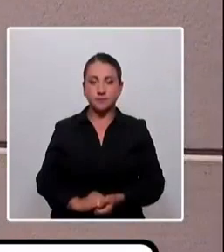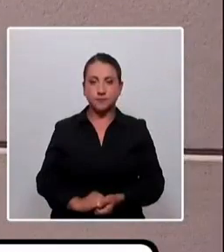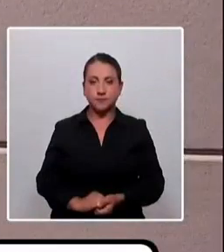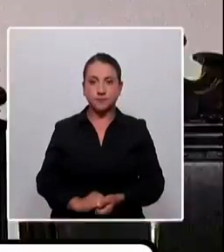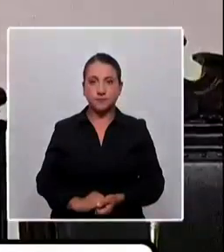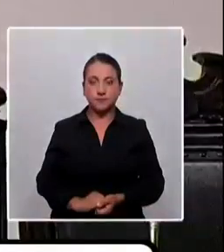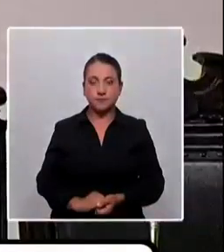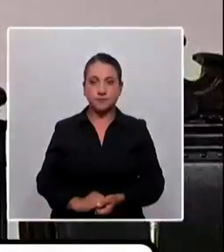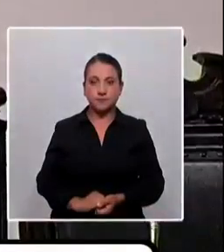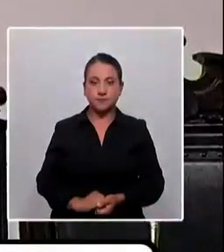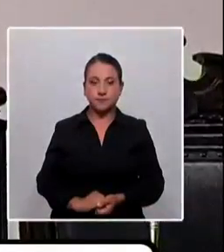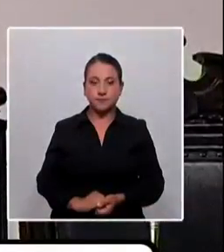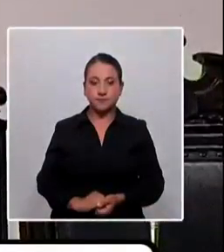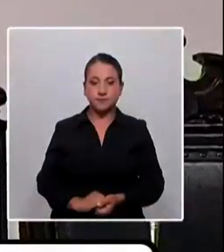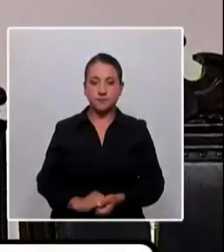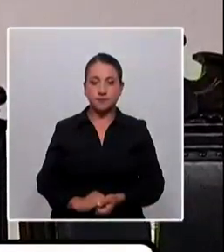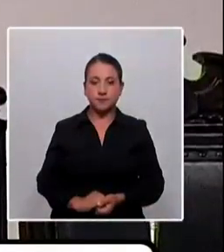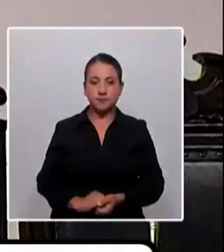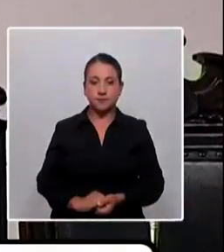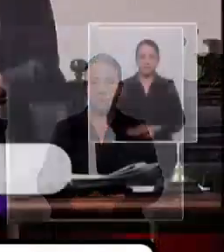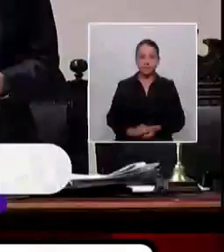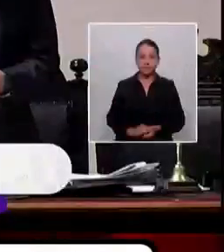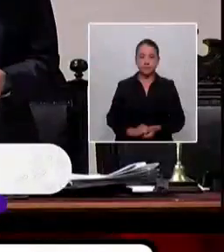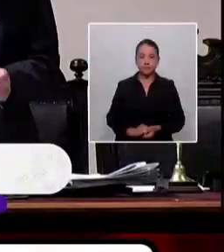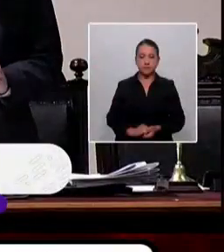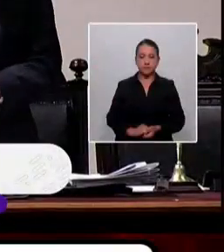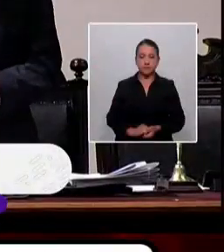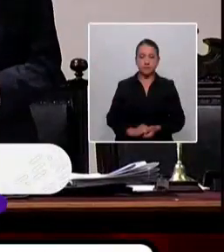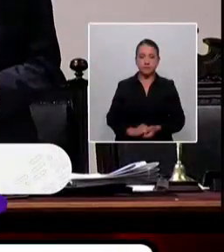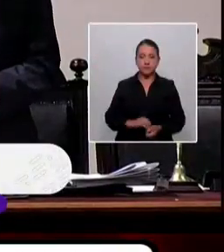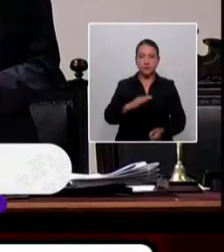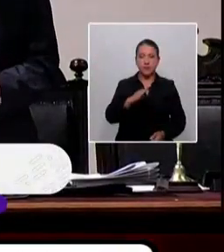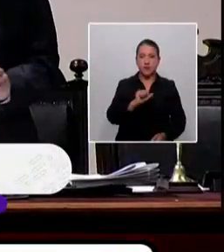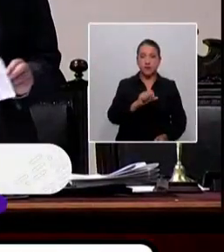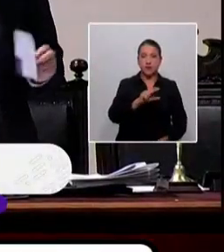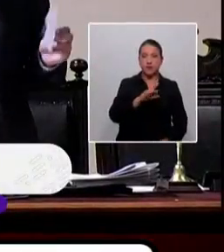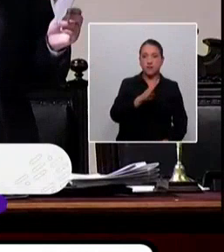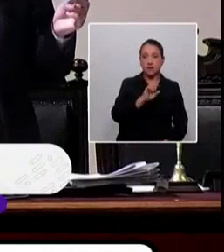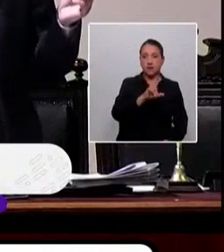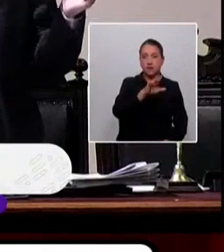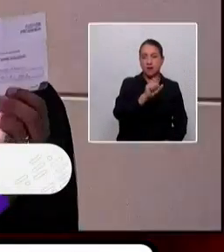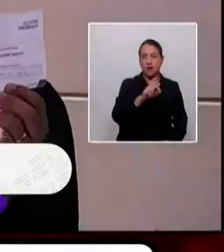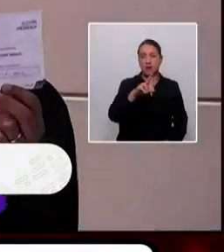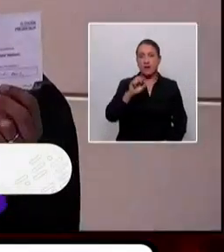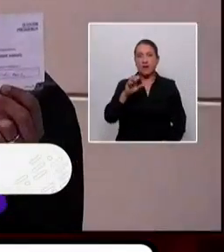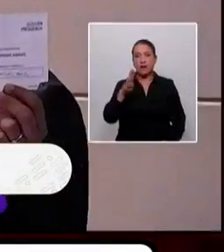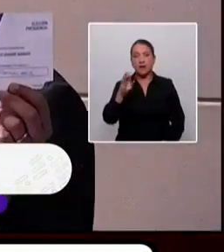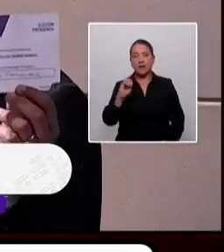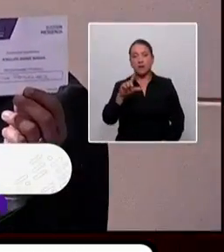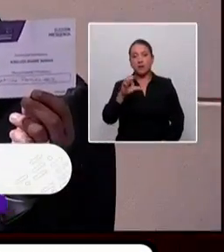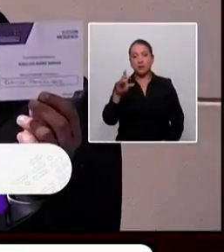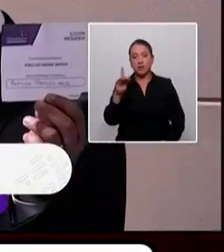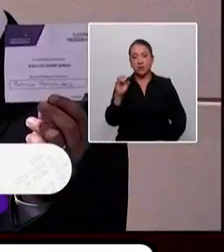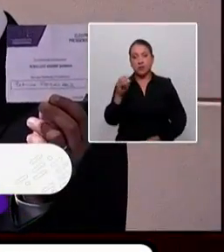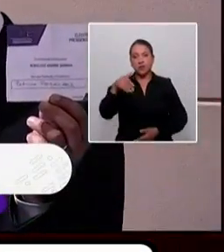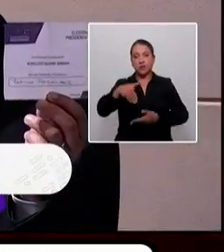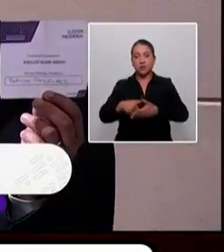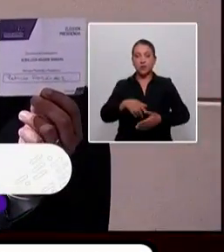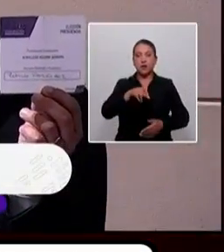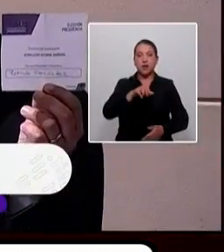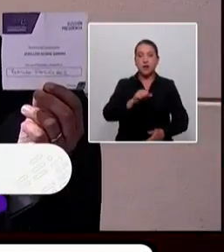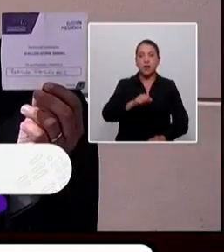votaciones, pero se desplomó su candidatura a la presidencia luego de que el